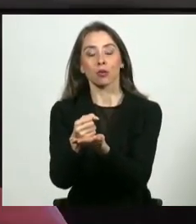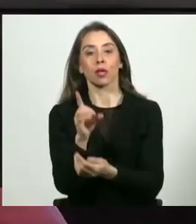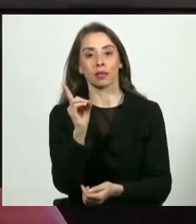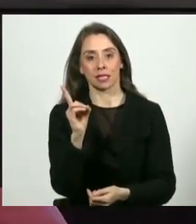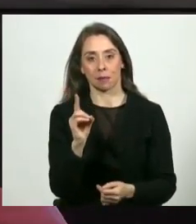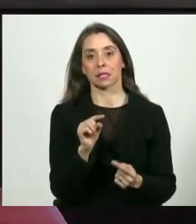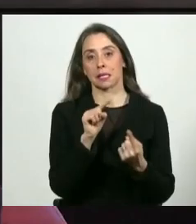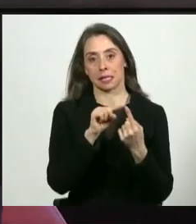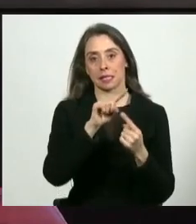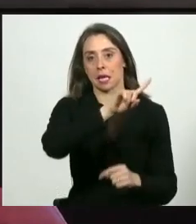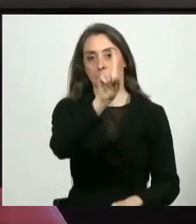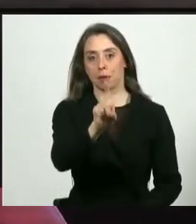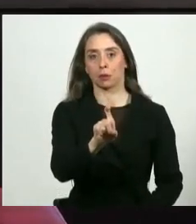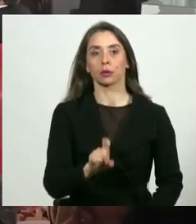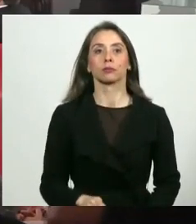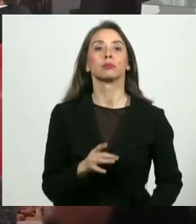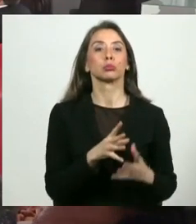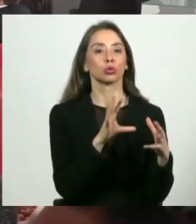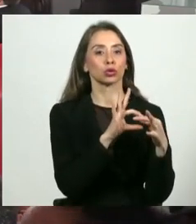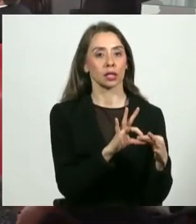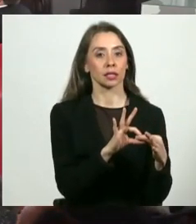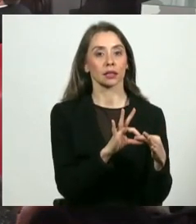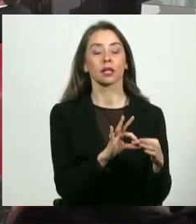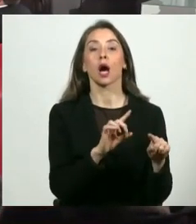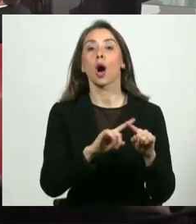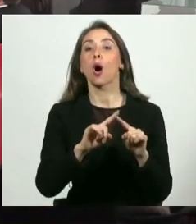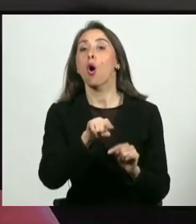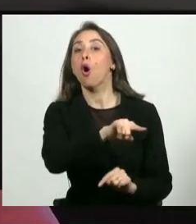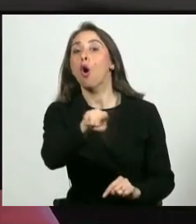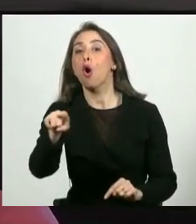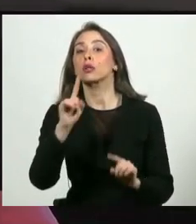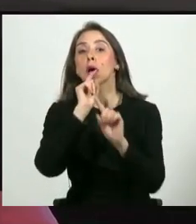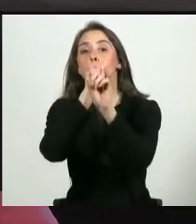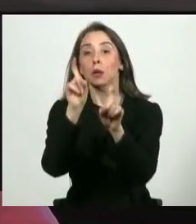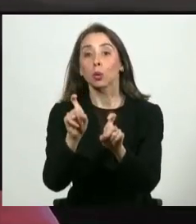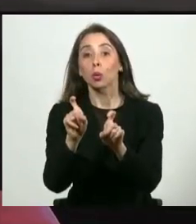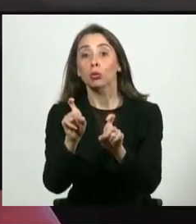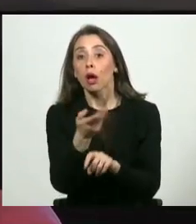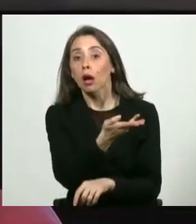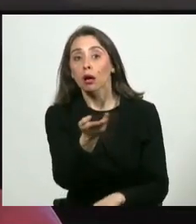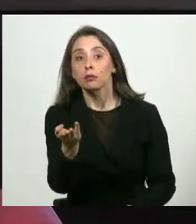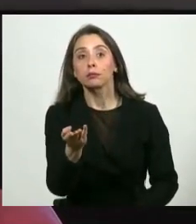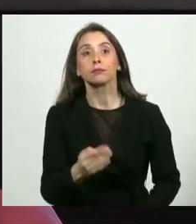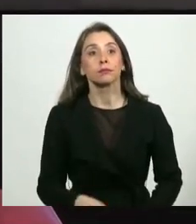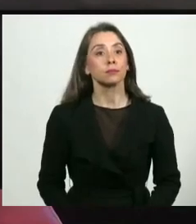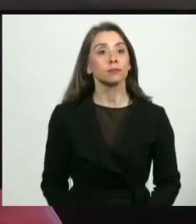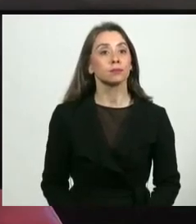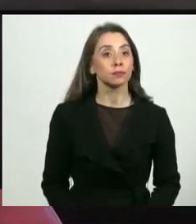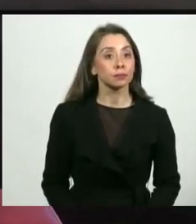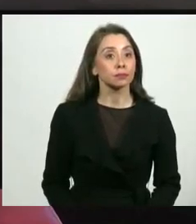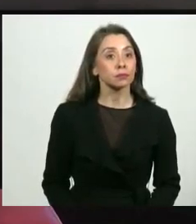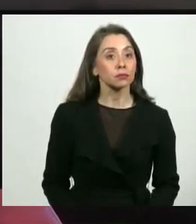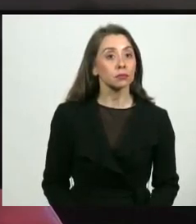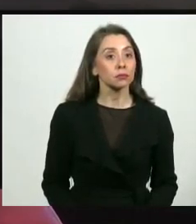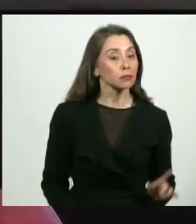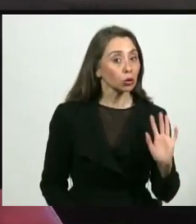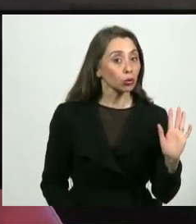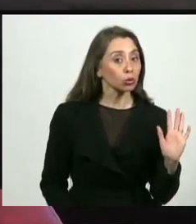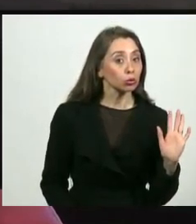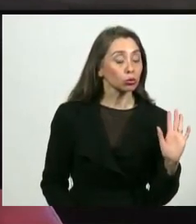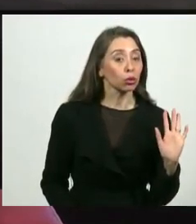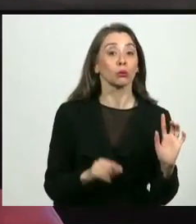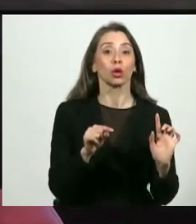Eso. Muchas gracias. No sé si hay alguna otra pregunta en el mismo sentido. No. Entonces, vamos a